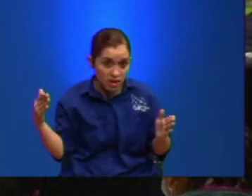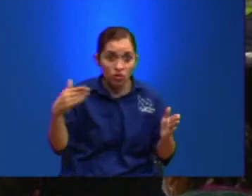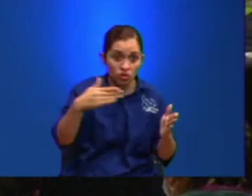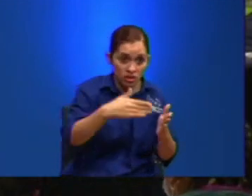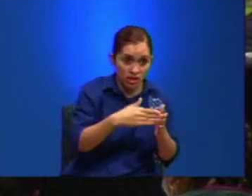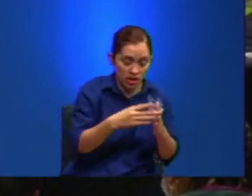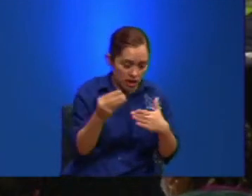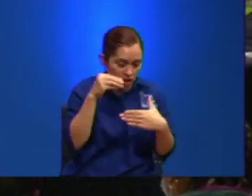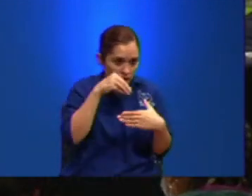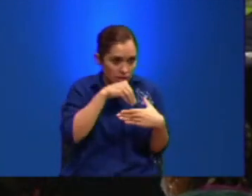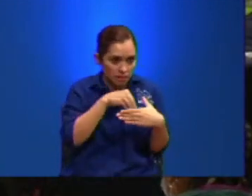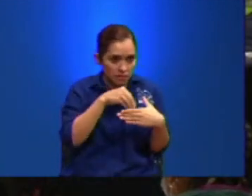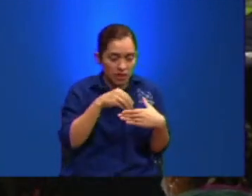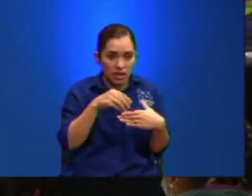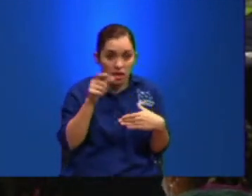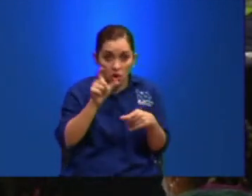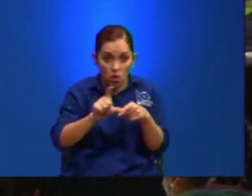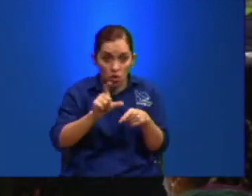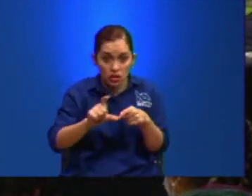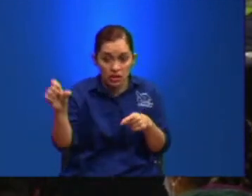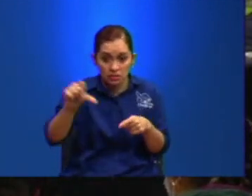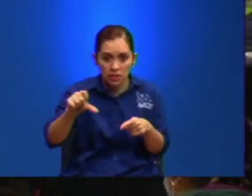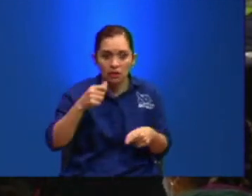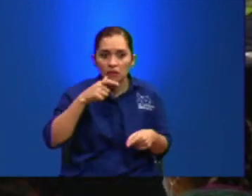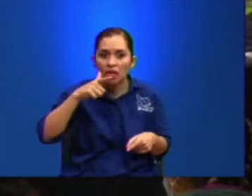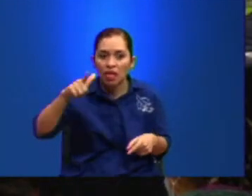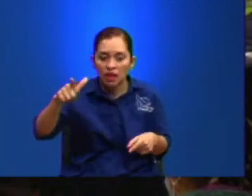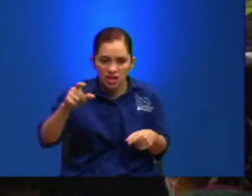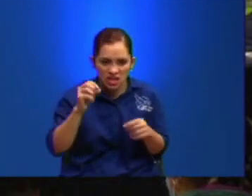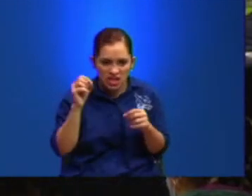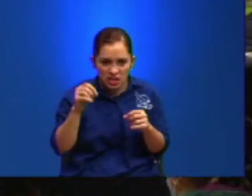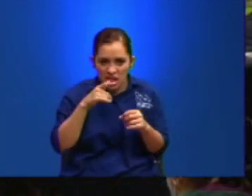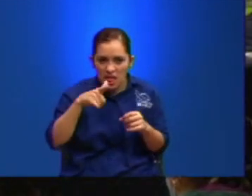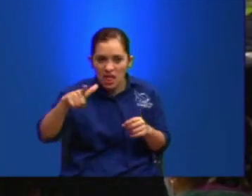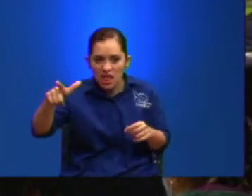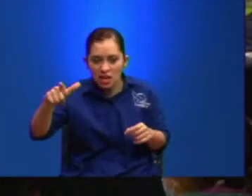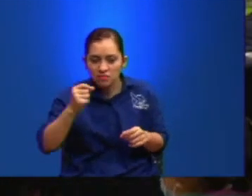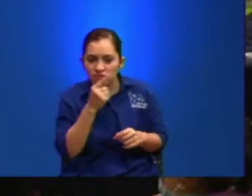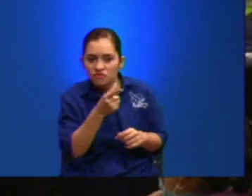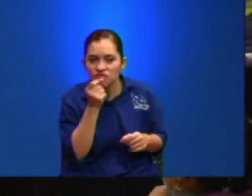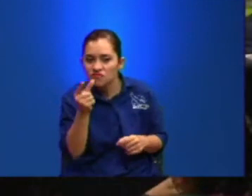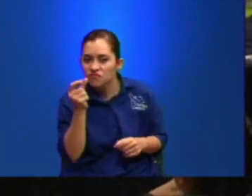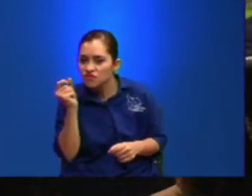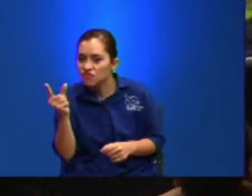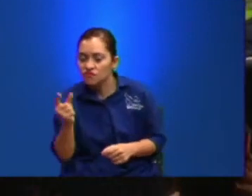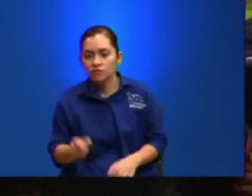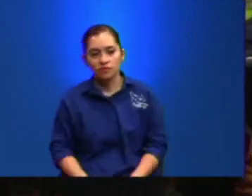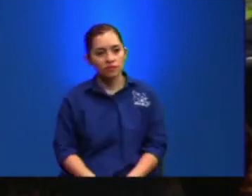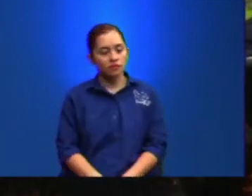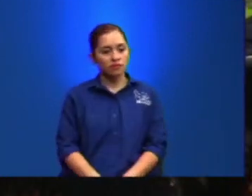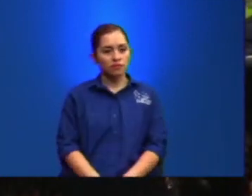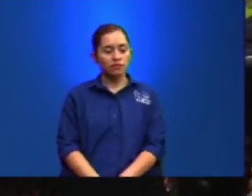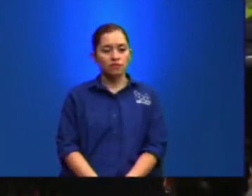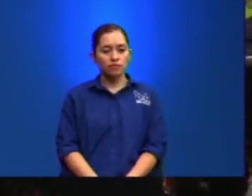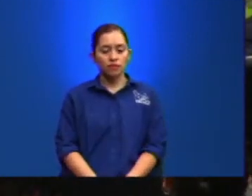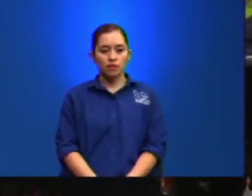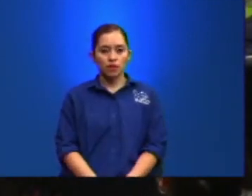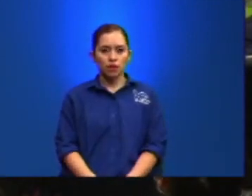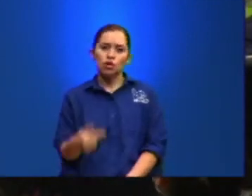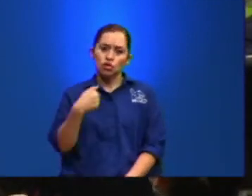es que hay gente que solo los defectos mira y miren le va a hacer una cosa no se me va a